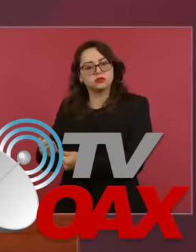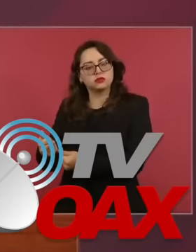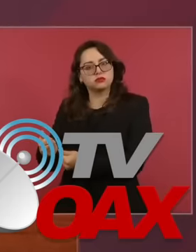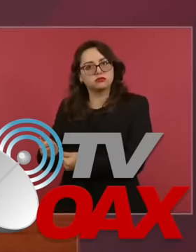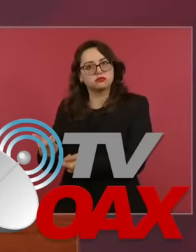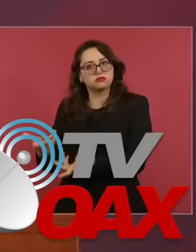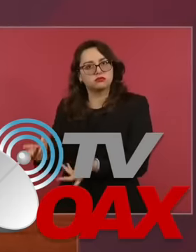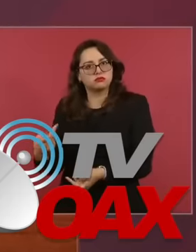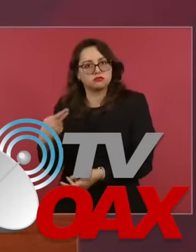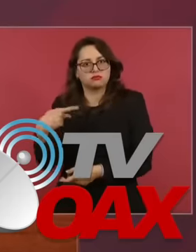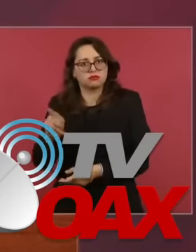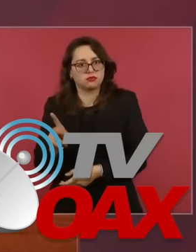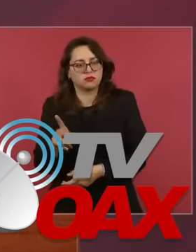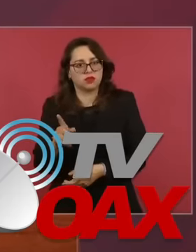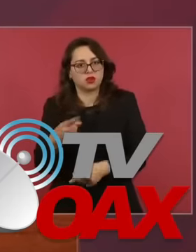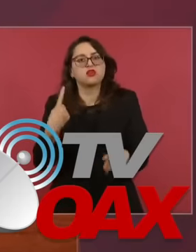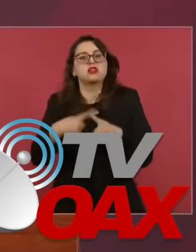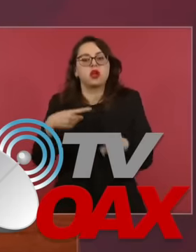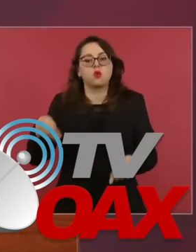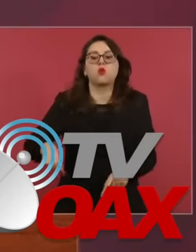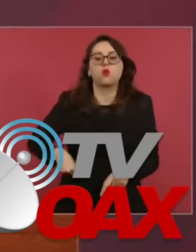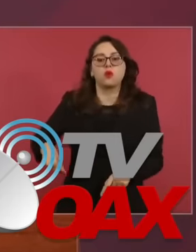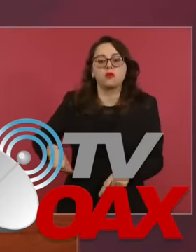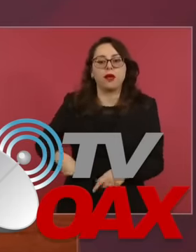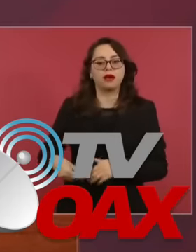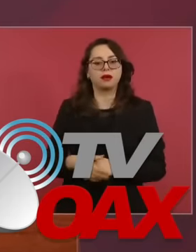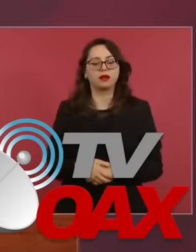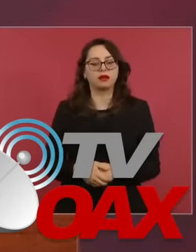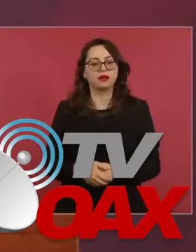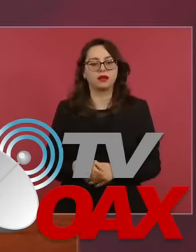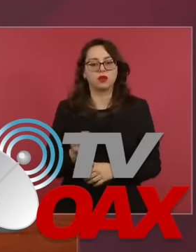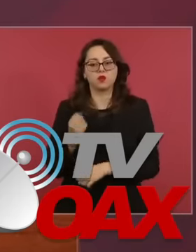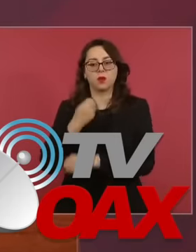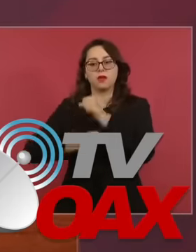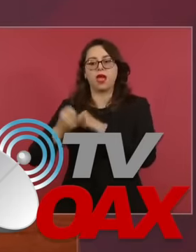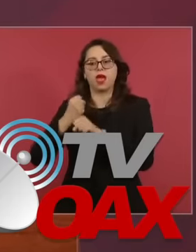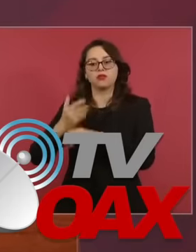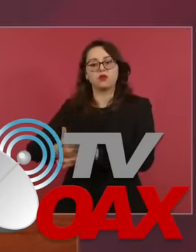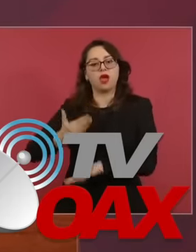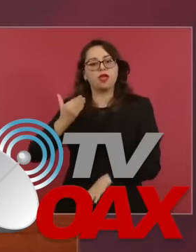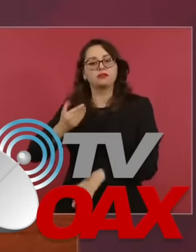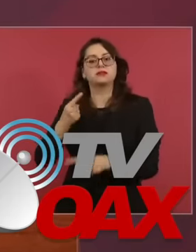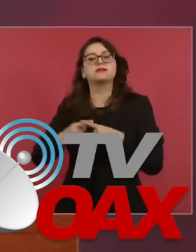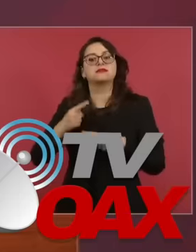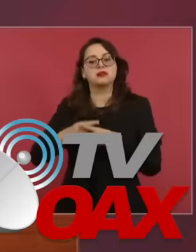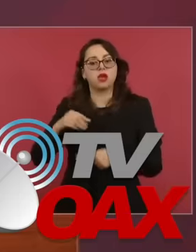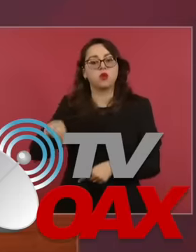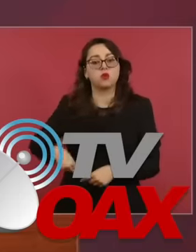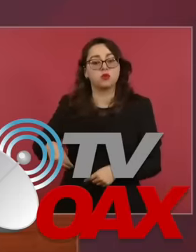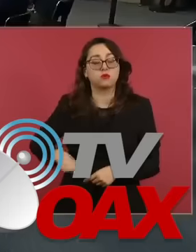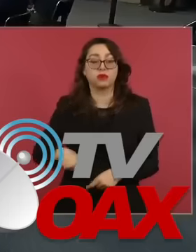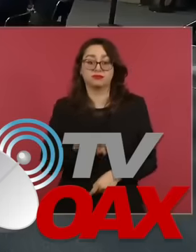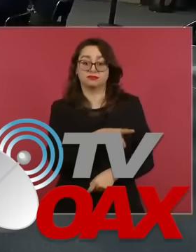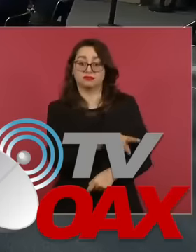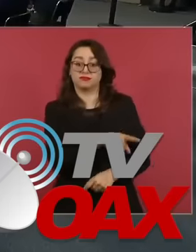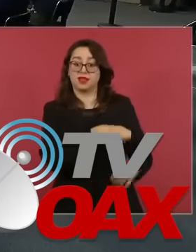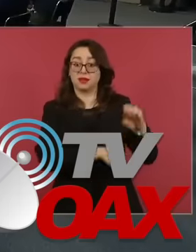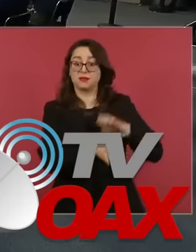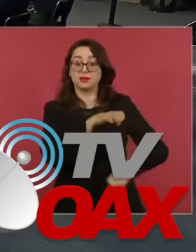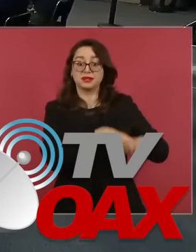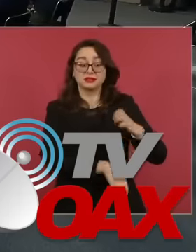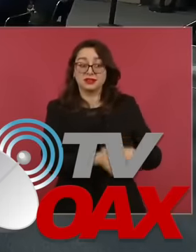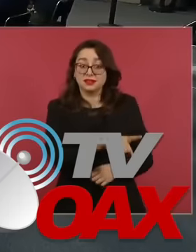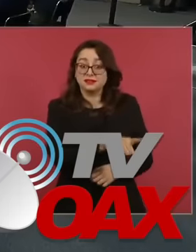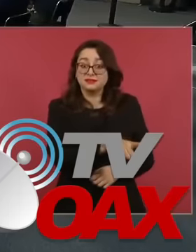¿quién contaminó? Hace 9 años. Entonces, también esa es parte de las reflexiones que necesitamos nosotros